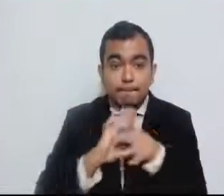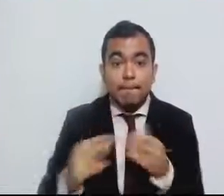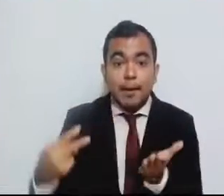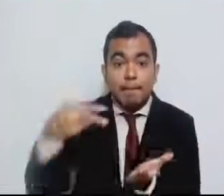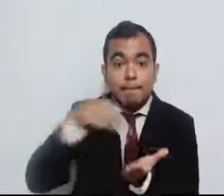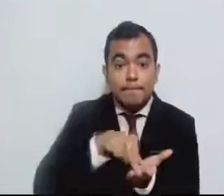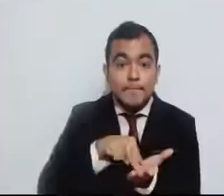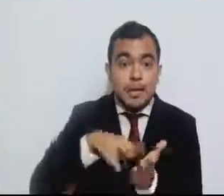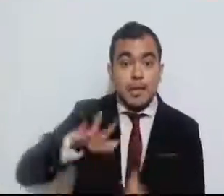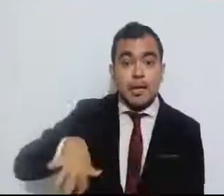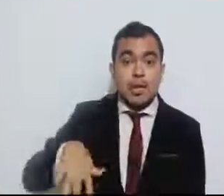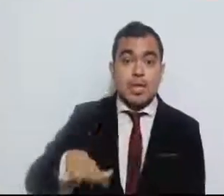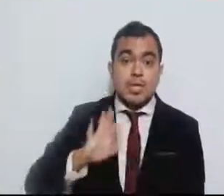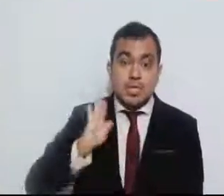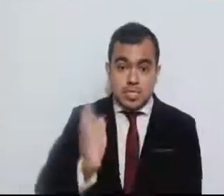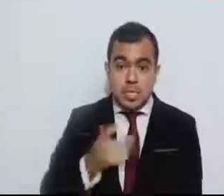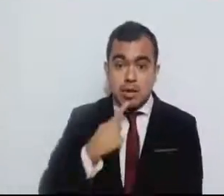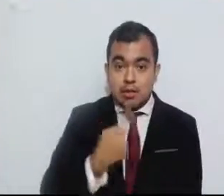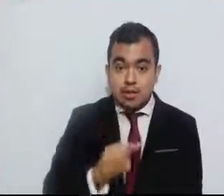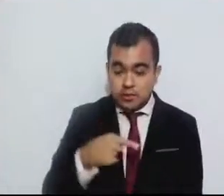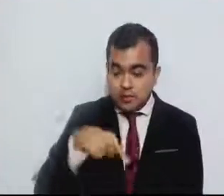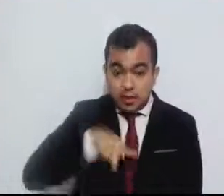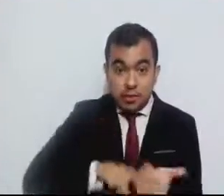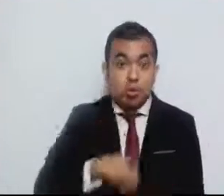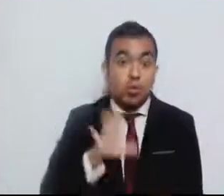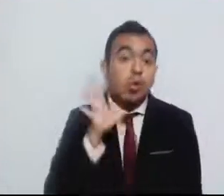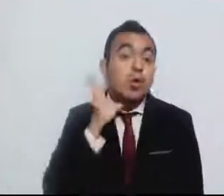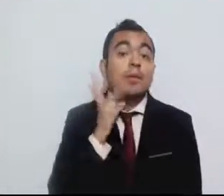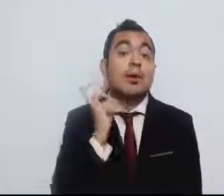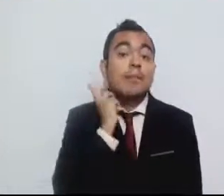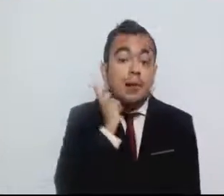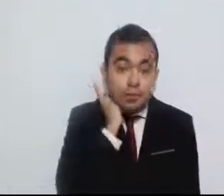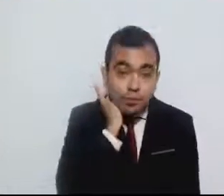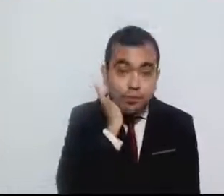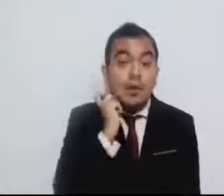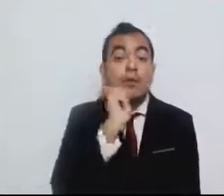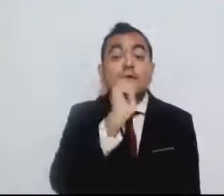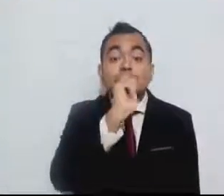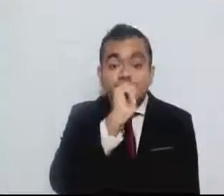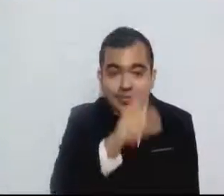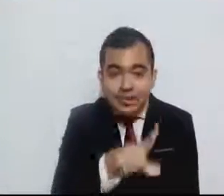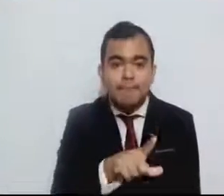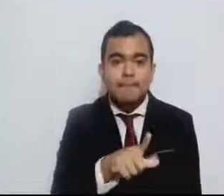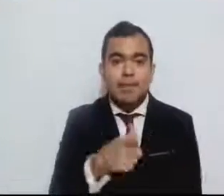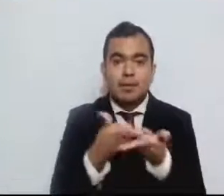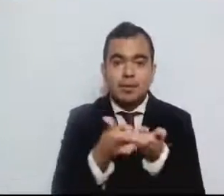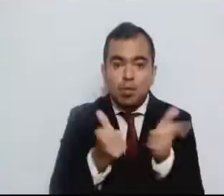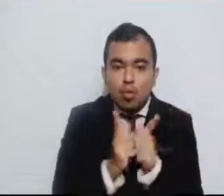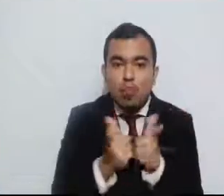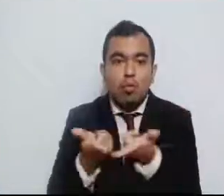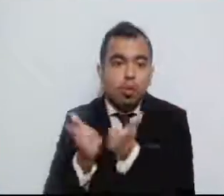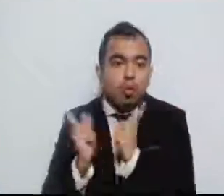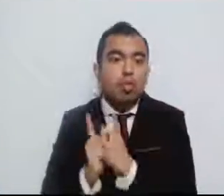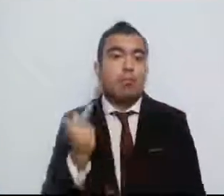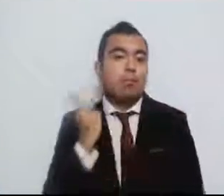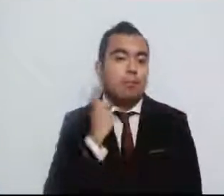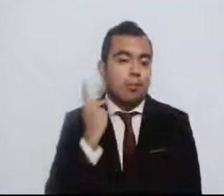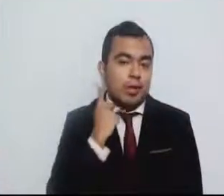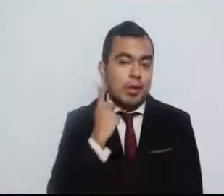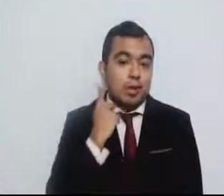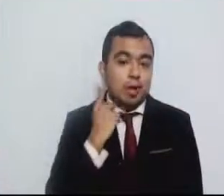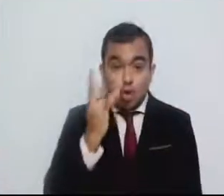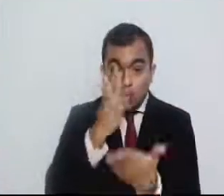dentro de esta Cámara y dentro de los colectivos. Es decir, que no únicamente se queden